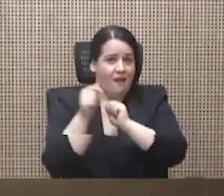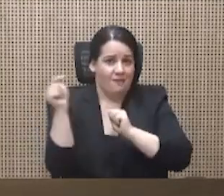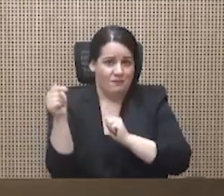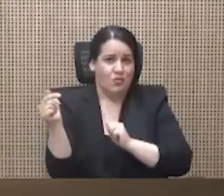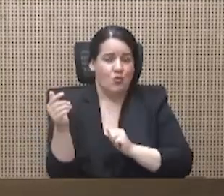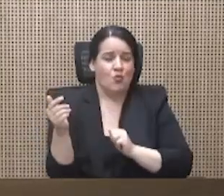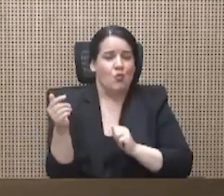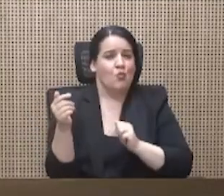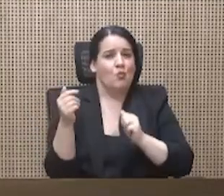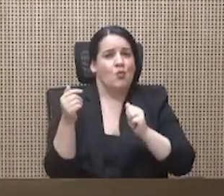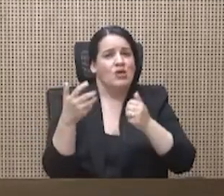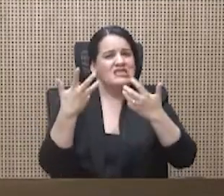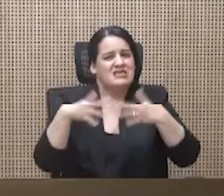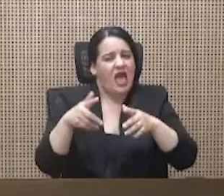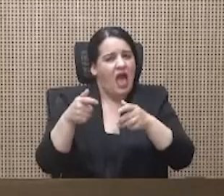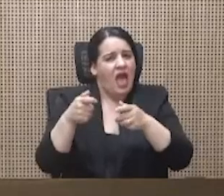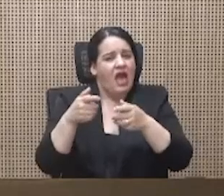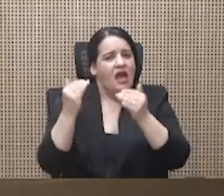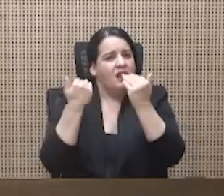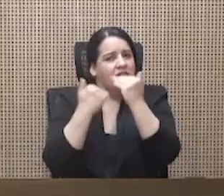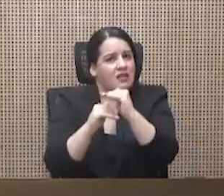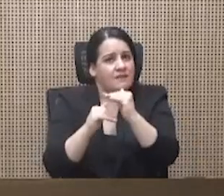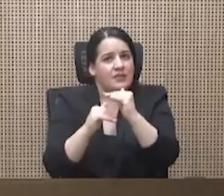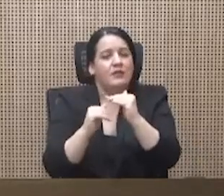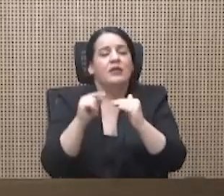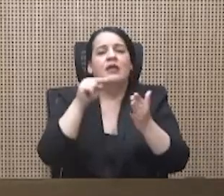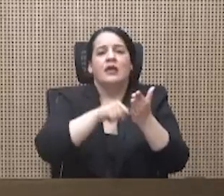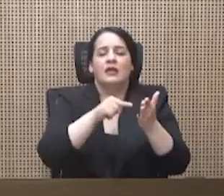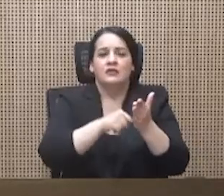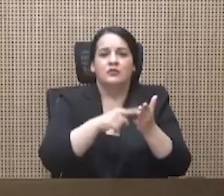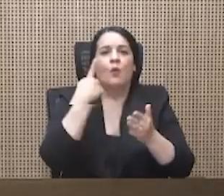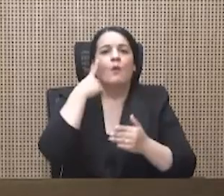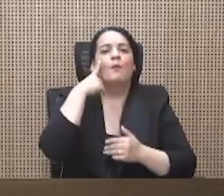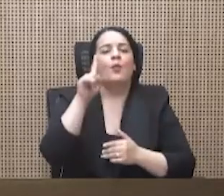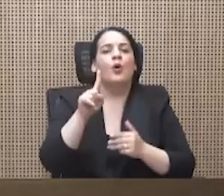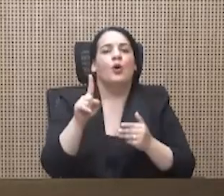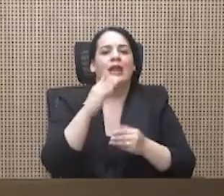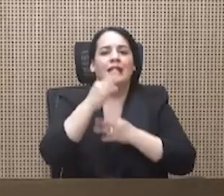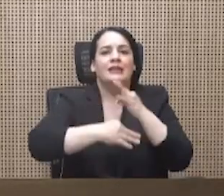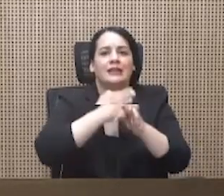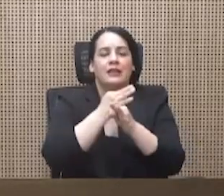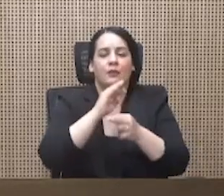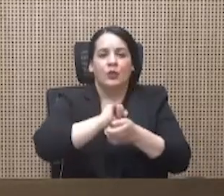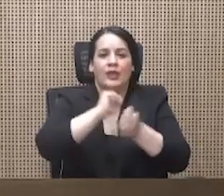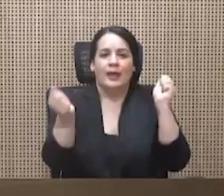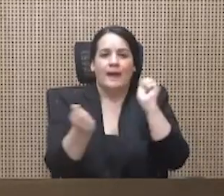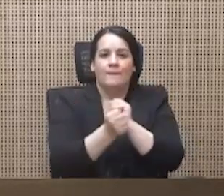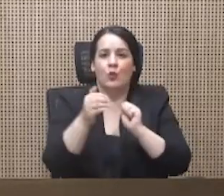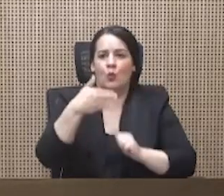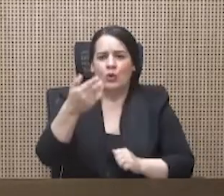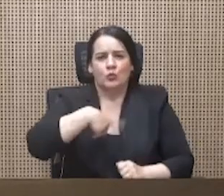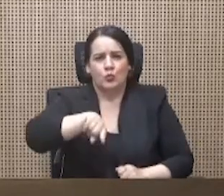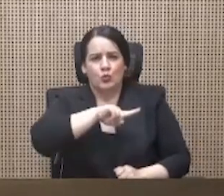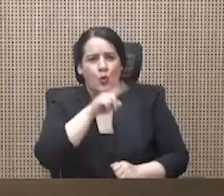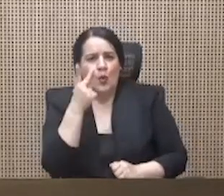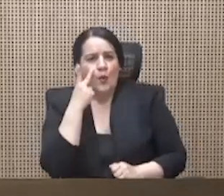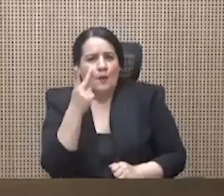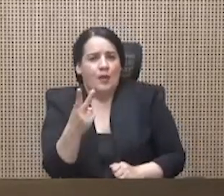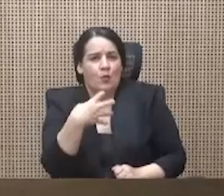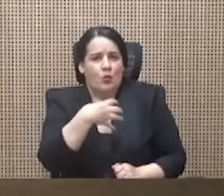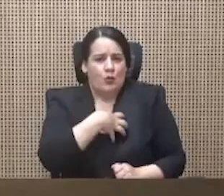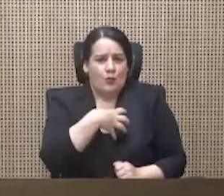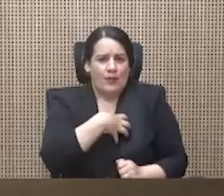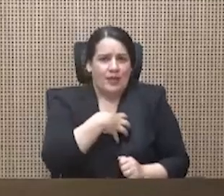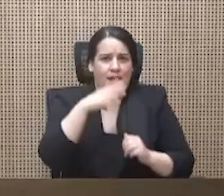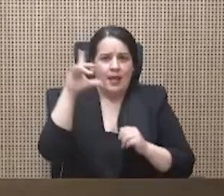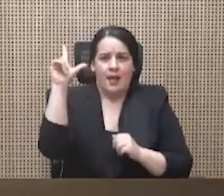pero artificial, porque está provocada por el tipo de cambio. Cuando nos ponemos a ver los bienes que han bajado